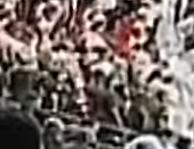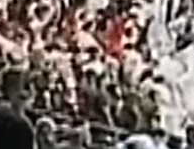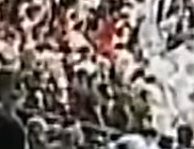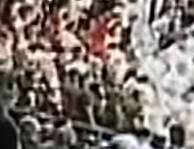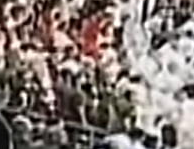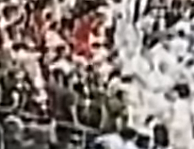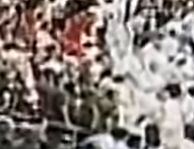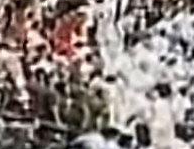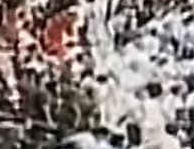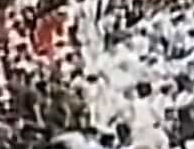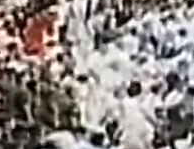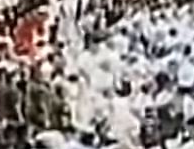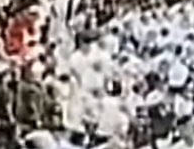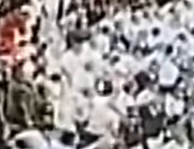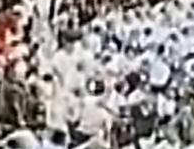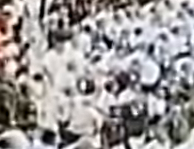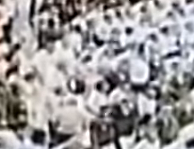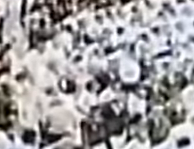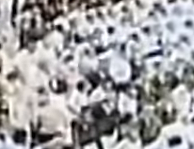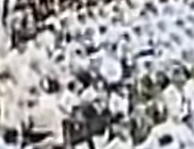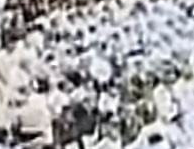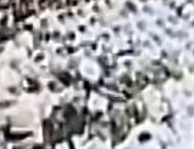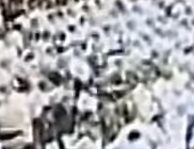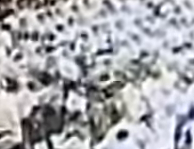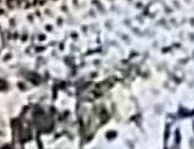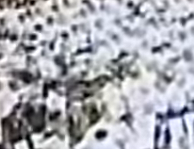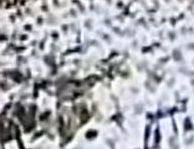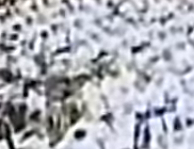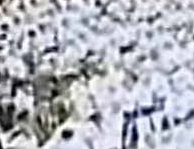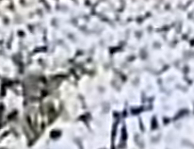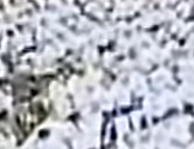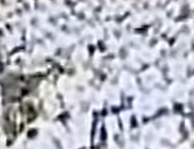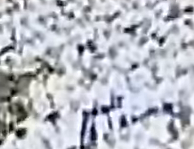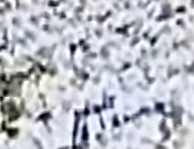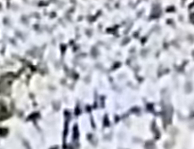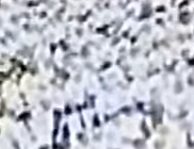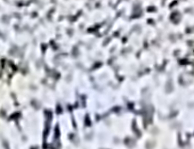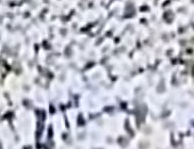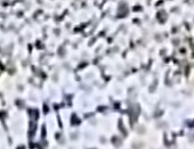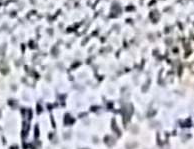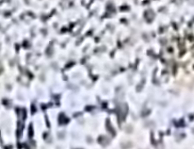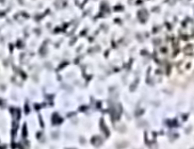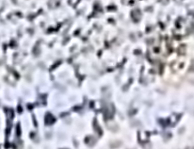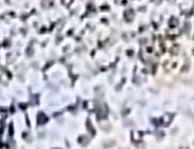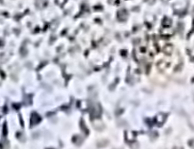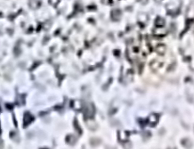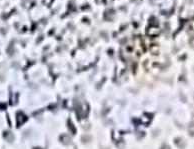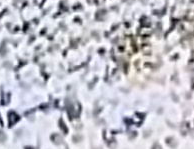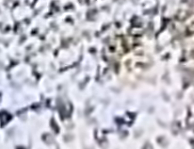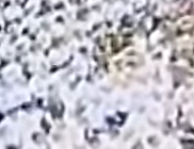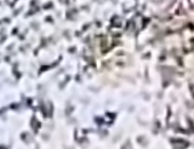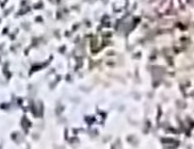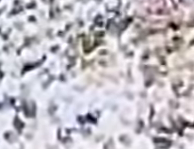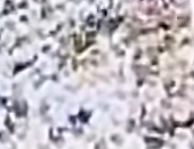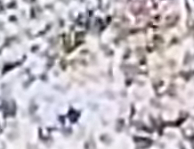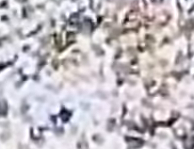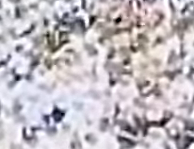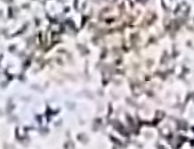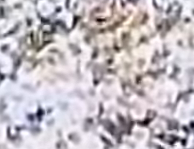Caracas, el lugar donde se realizará el encuentro con los cadetes de la Fuerza Armada Nacional Bolivariana en defensa del